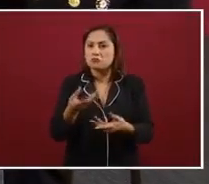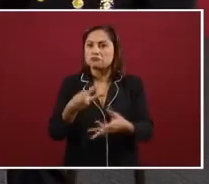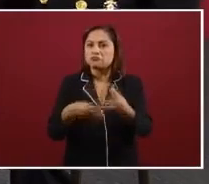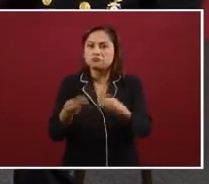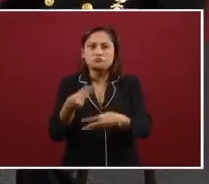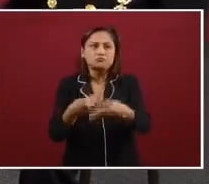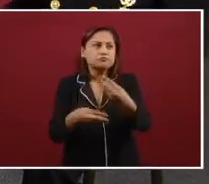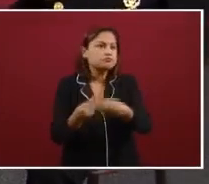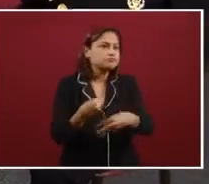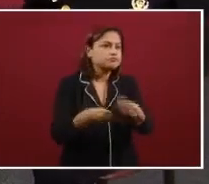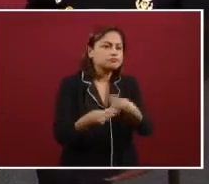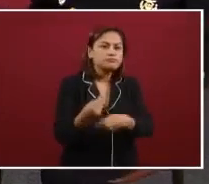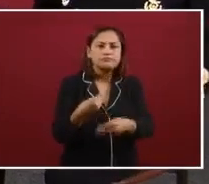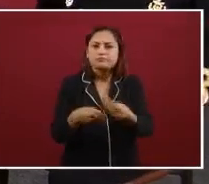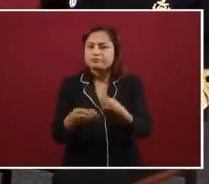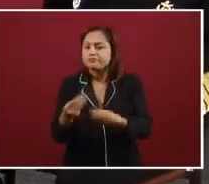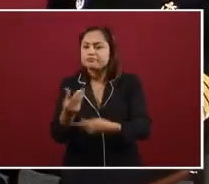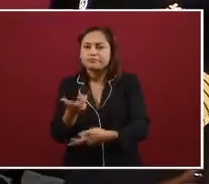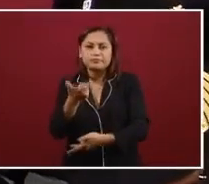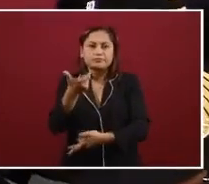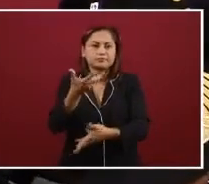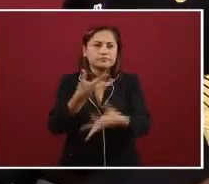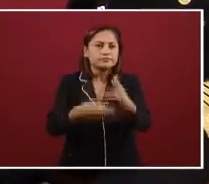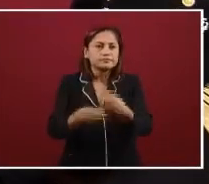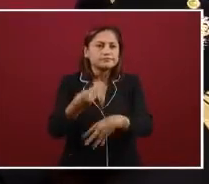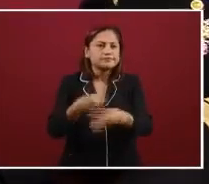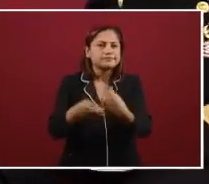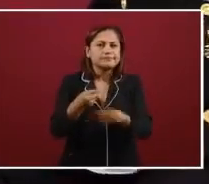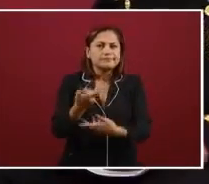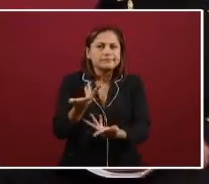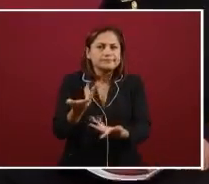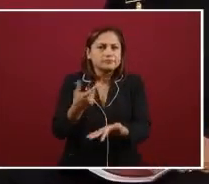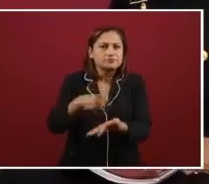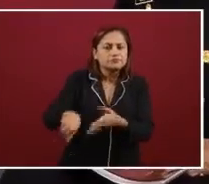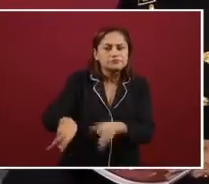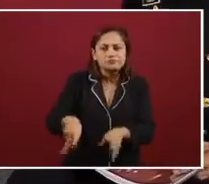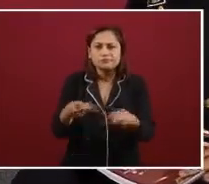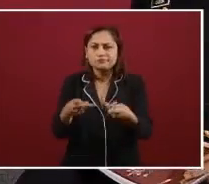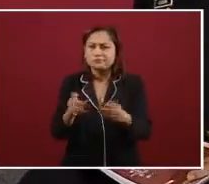que haya consumo. Entonces, eso